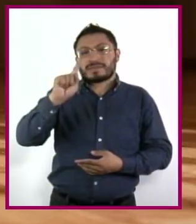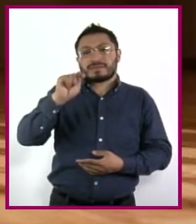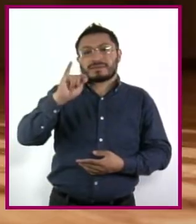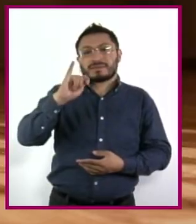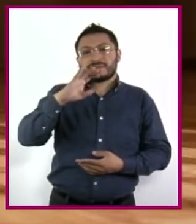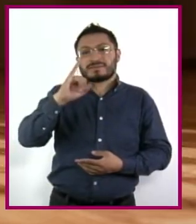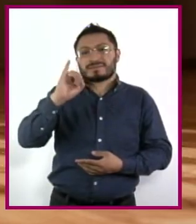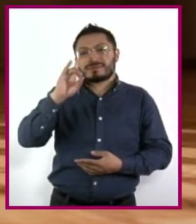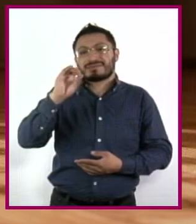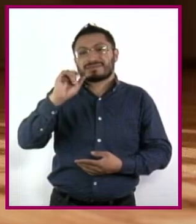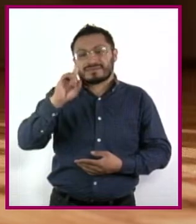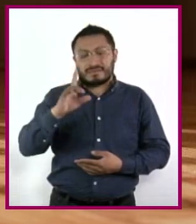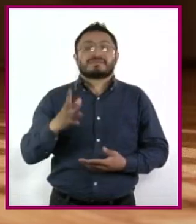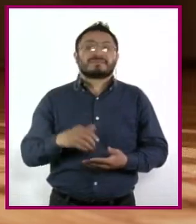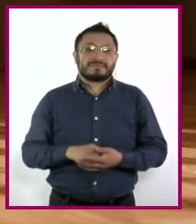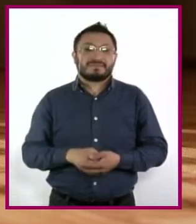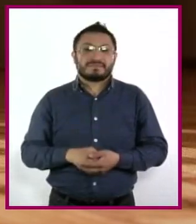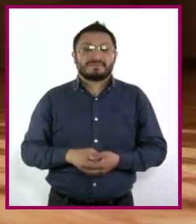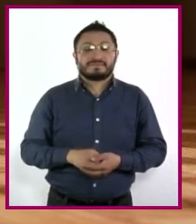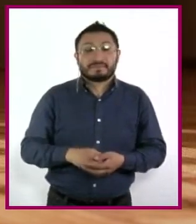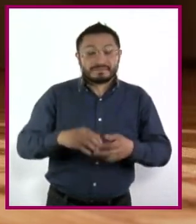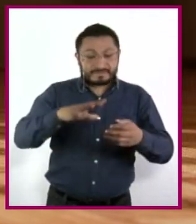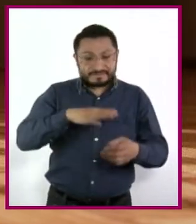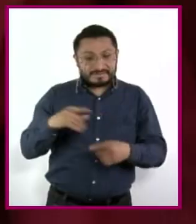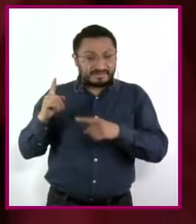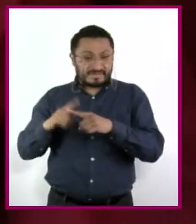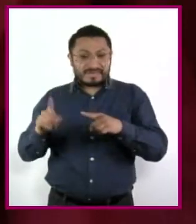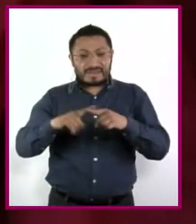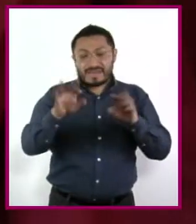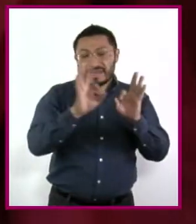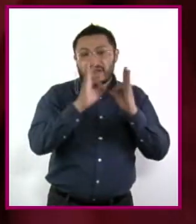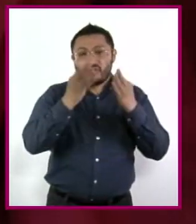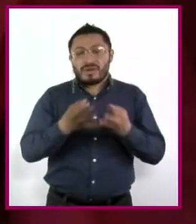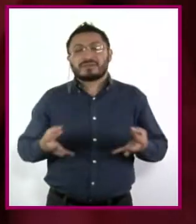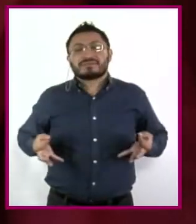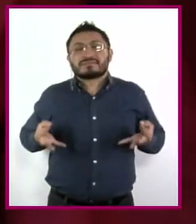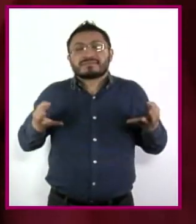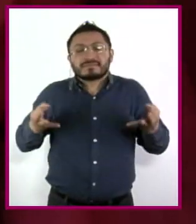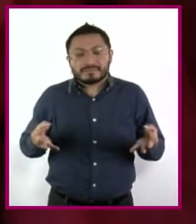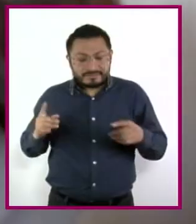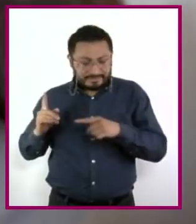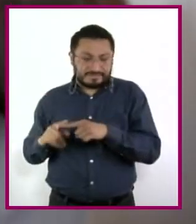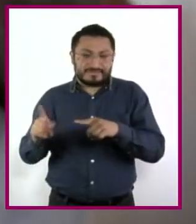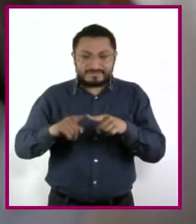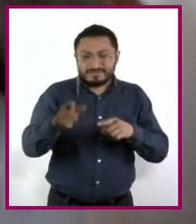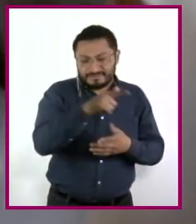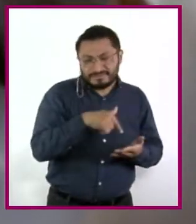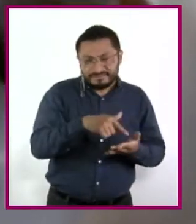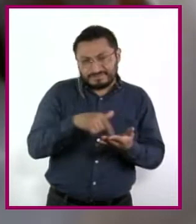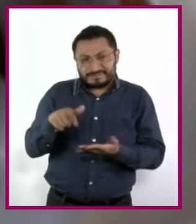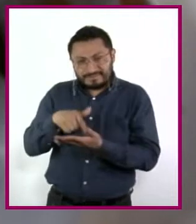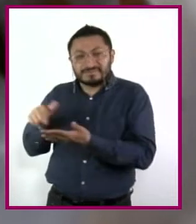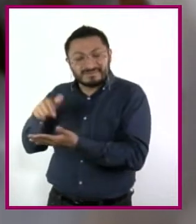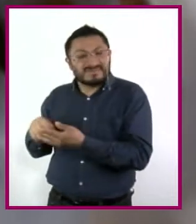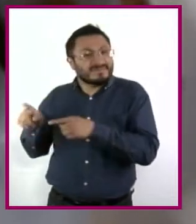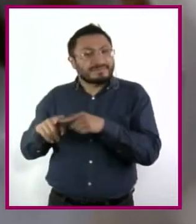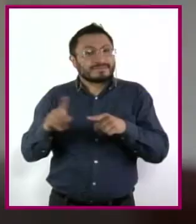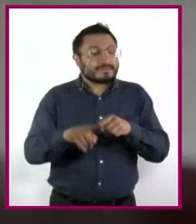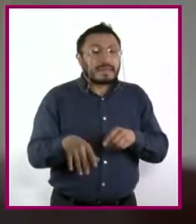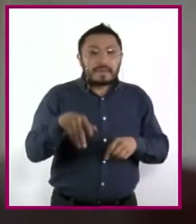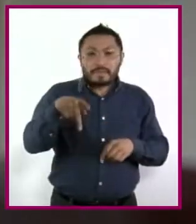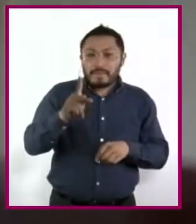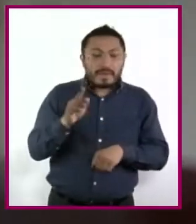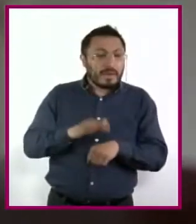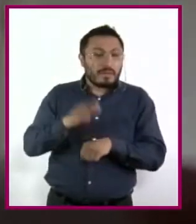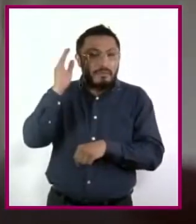decenas de estilos diferentes de meditación y de contemplación provenientes de diversas regiones de Oriente. Una de las más estudiadas